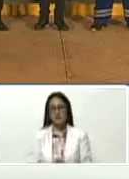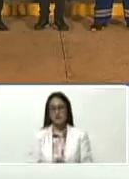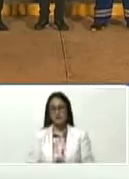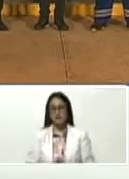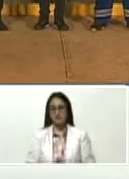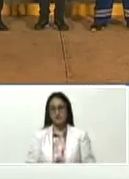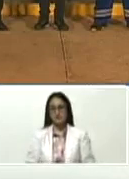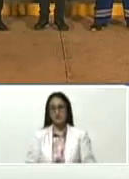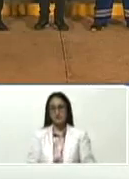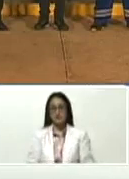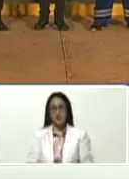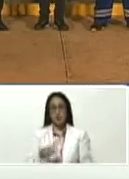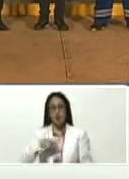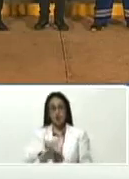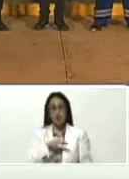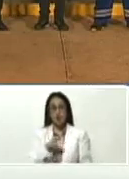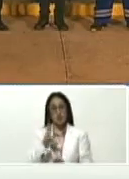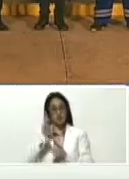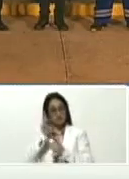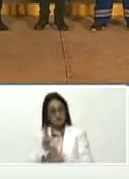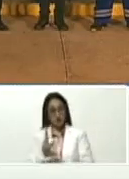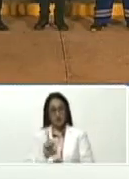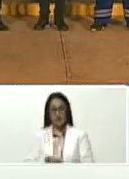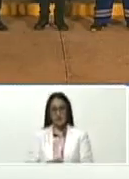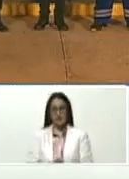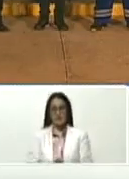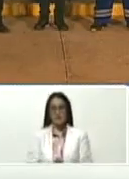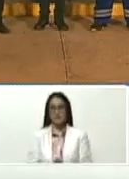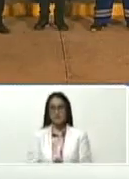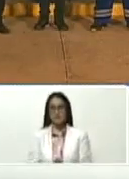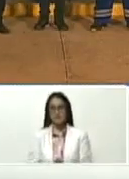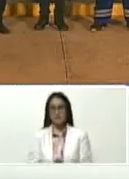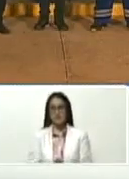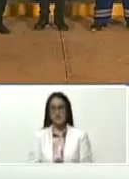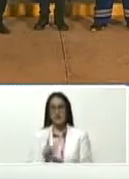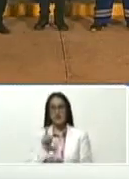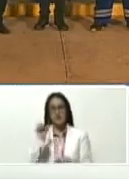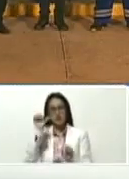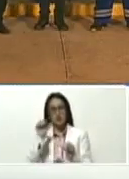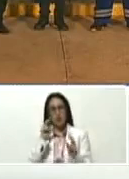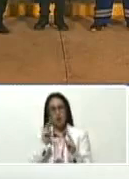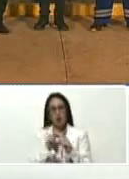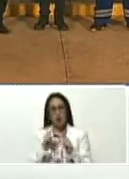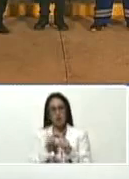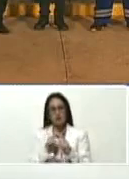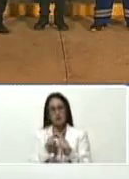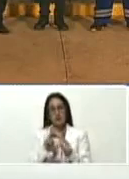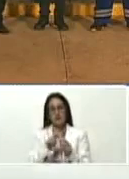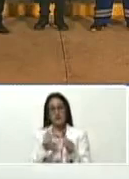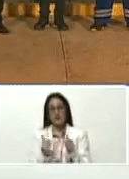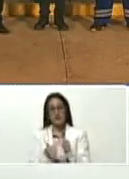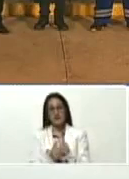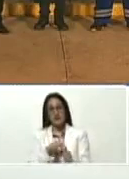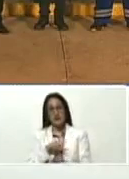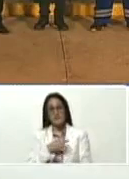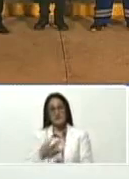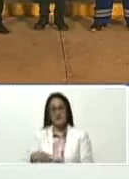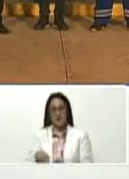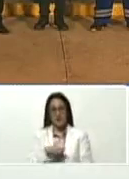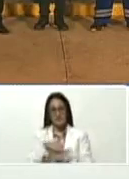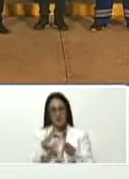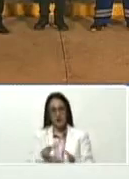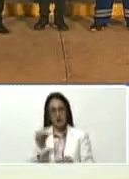que nosotros debemos reconocer y debemos conocer, vicepresidenta, ministro Loyo,